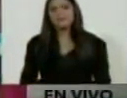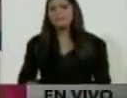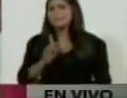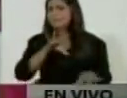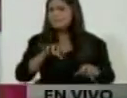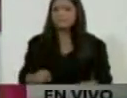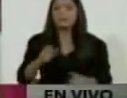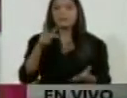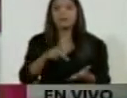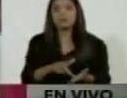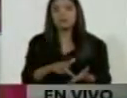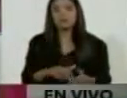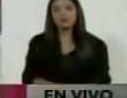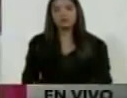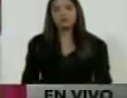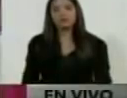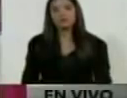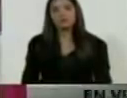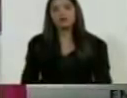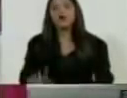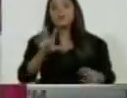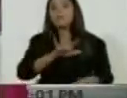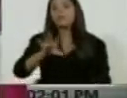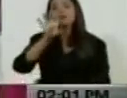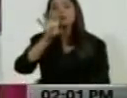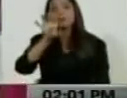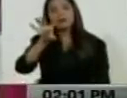partido por la patria.